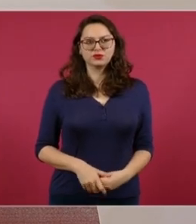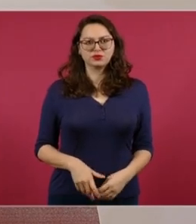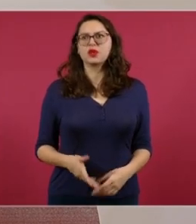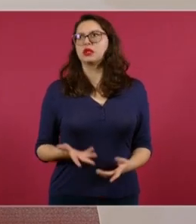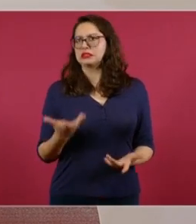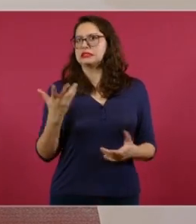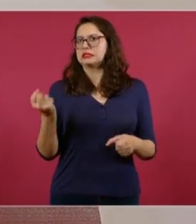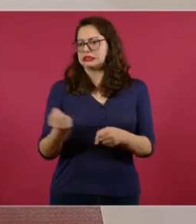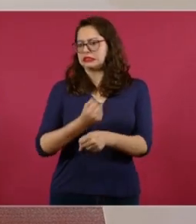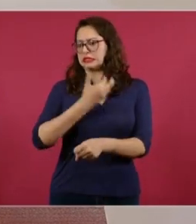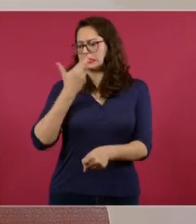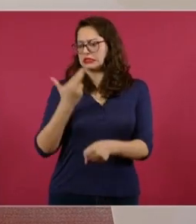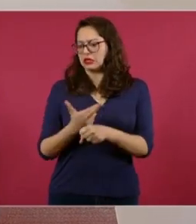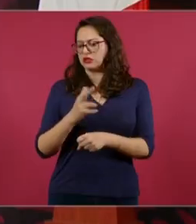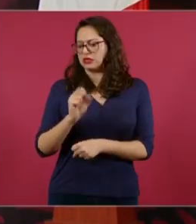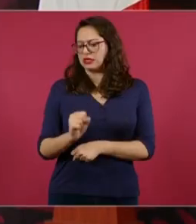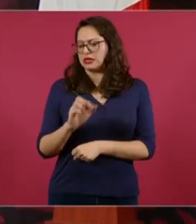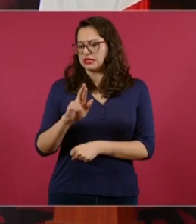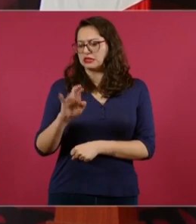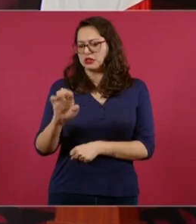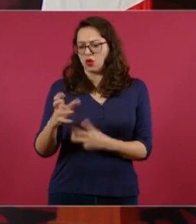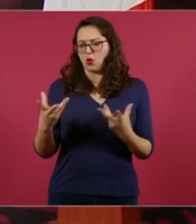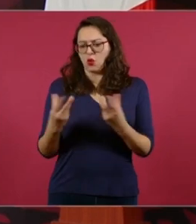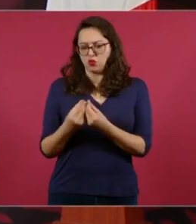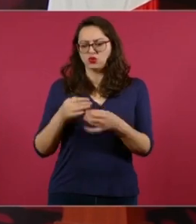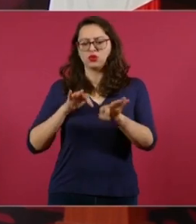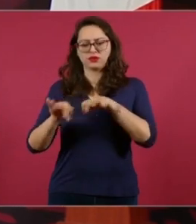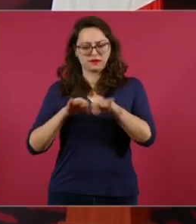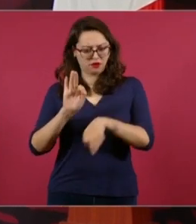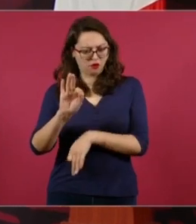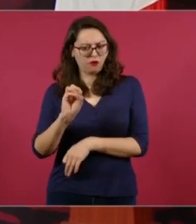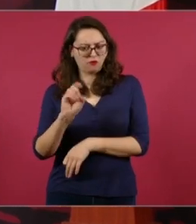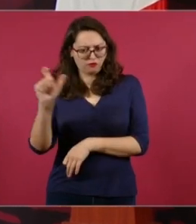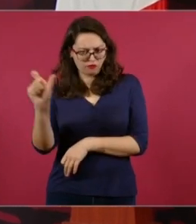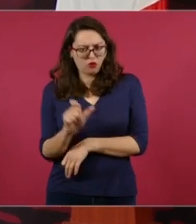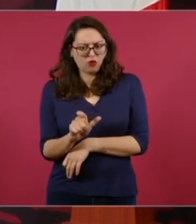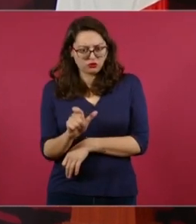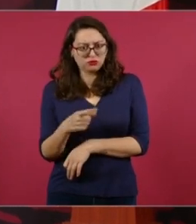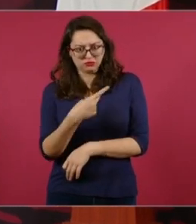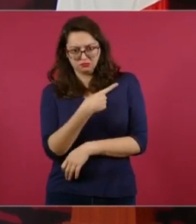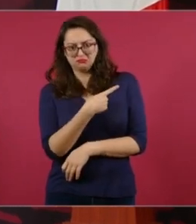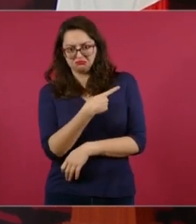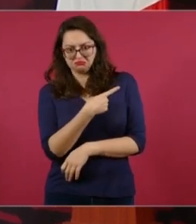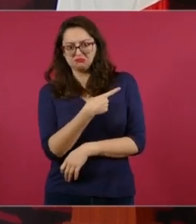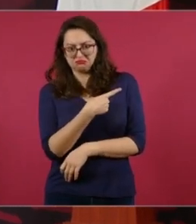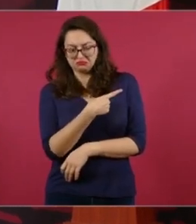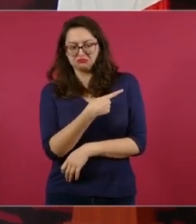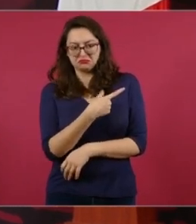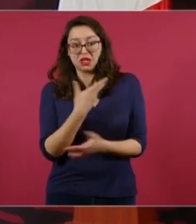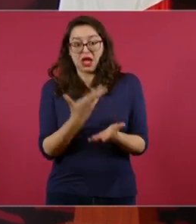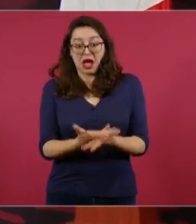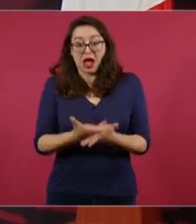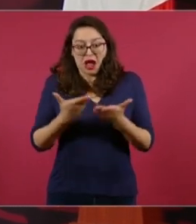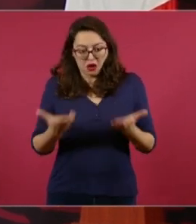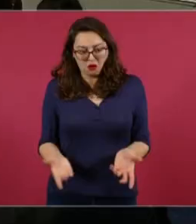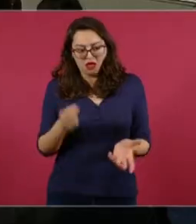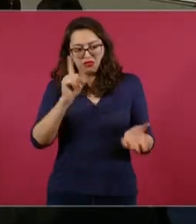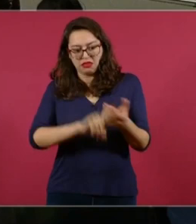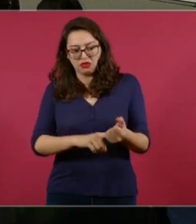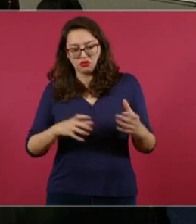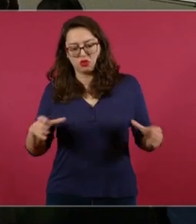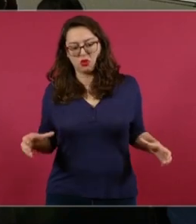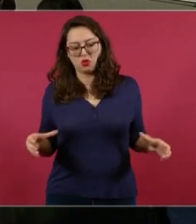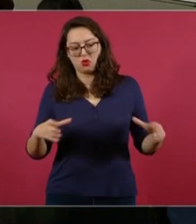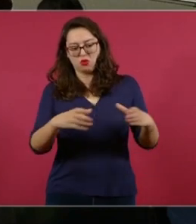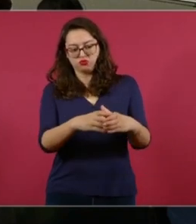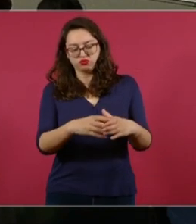secretario de Relaciones con Fox, ¿sí? Y ahora está como asesor